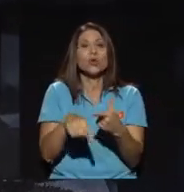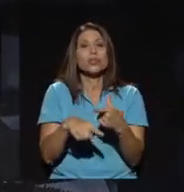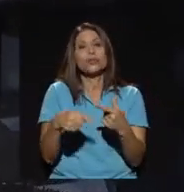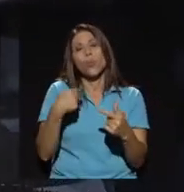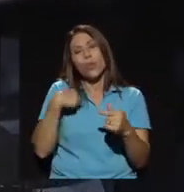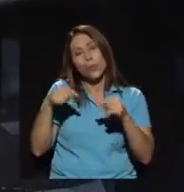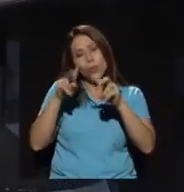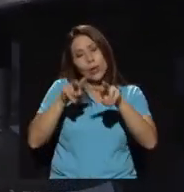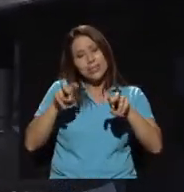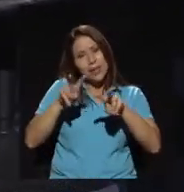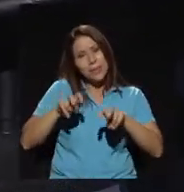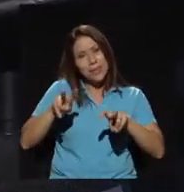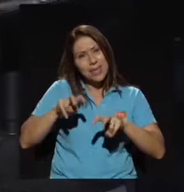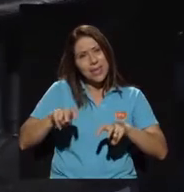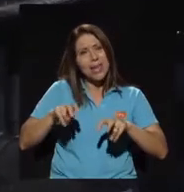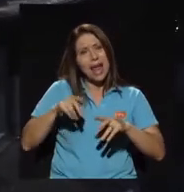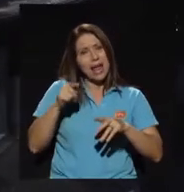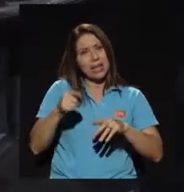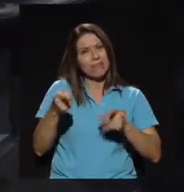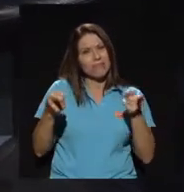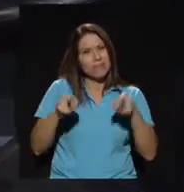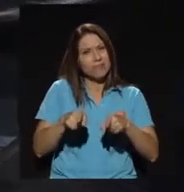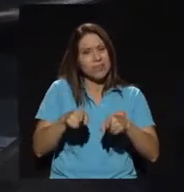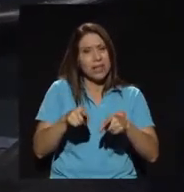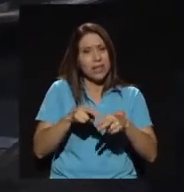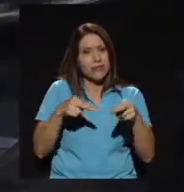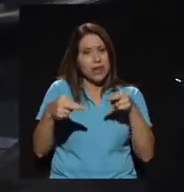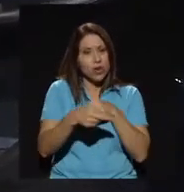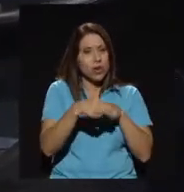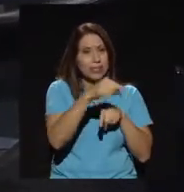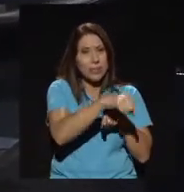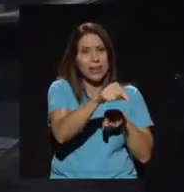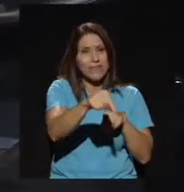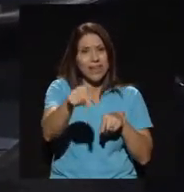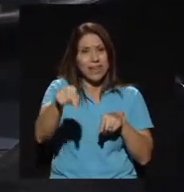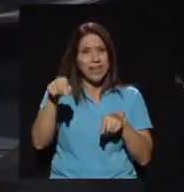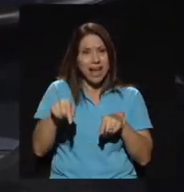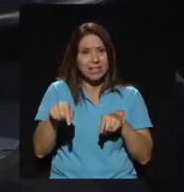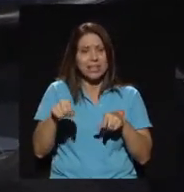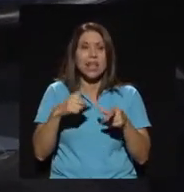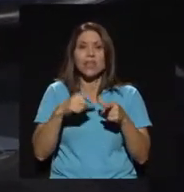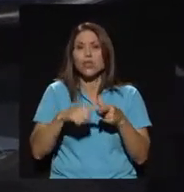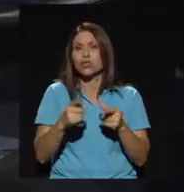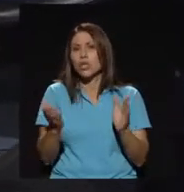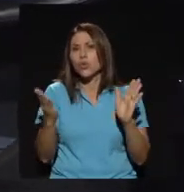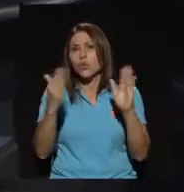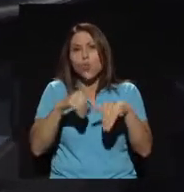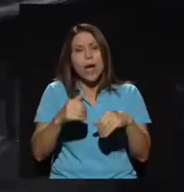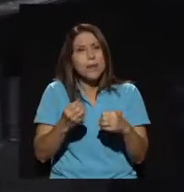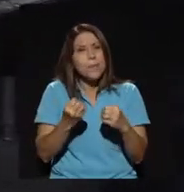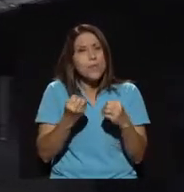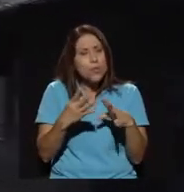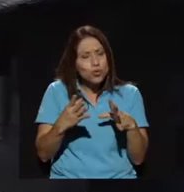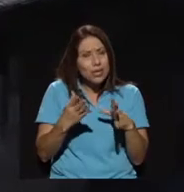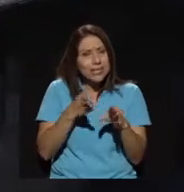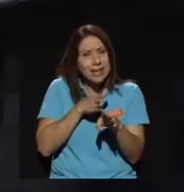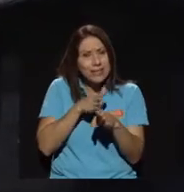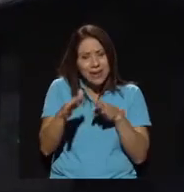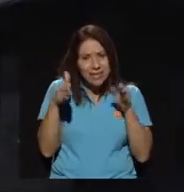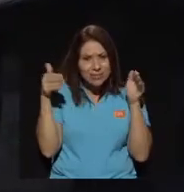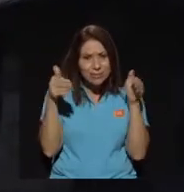examina las estructuras productivas en las regiones periféricas, no encuentra ahora muy diversificadas hacia los servicios, ¿verdad?,